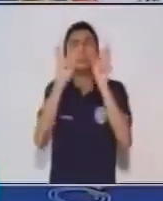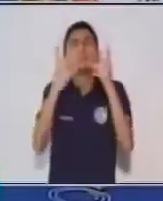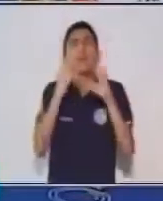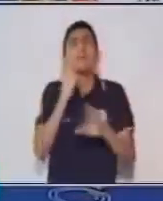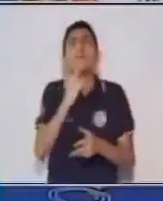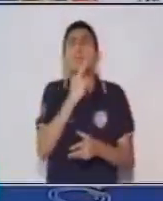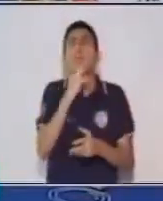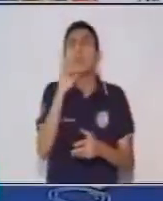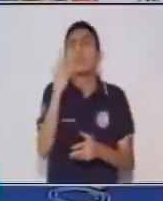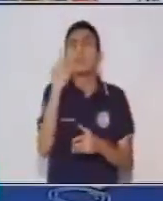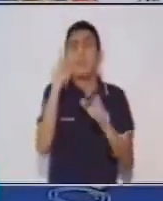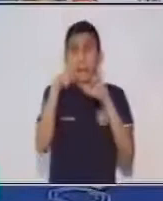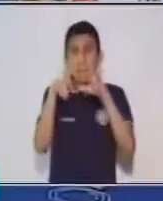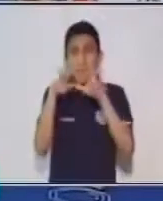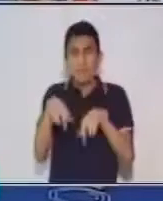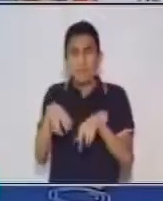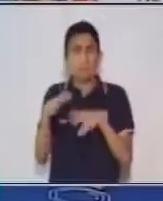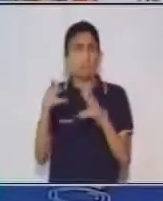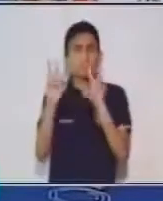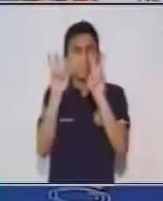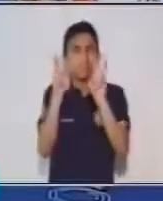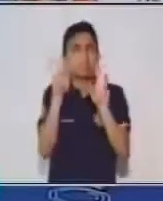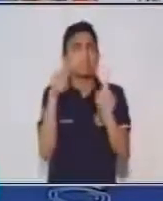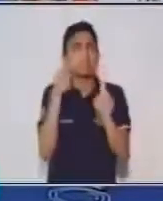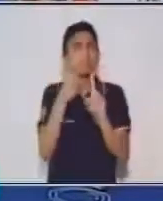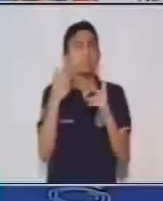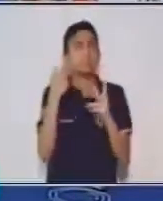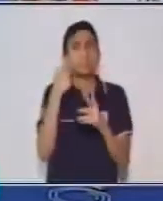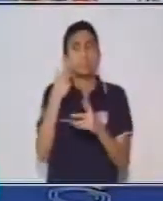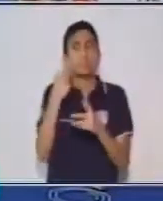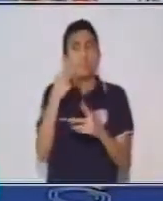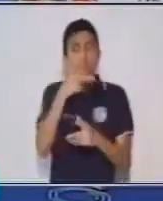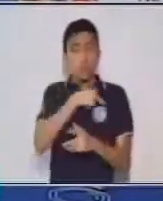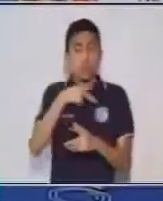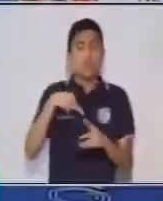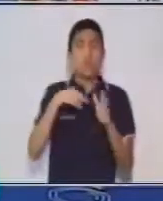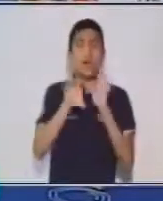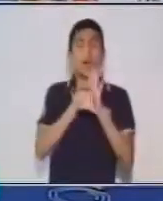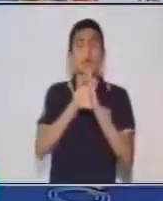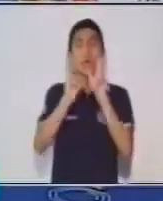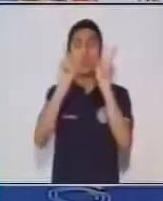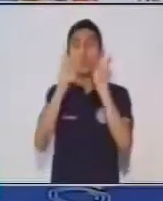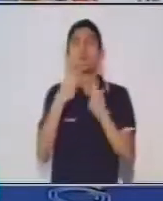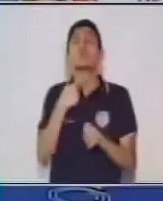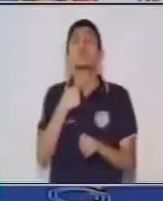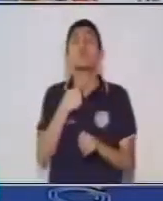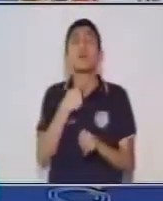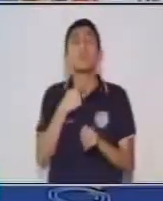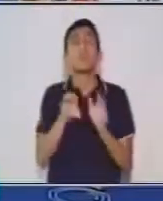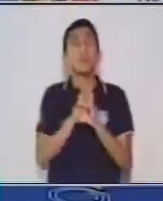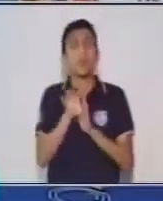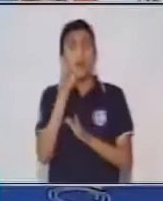con la tercera persona singular de llorar? Veamos acá nuestro ejemplo con gustar, ella